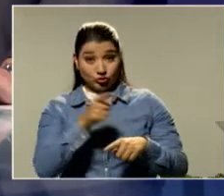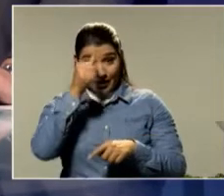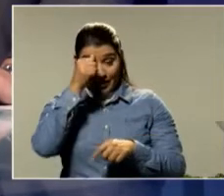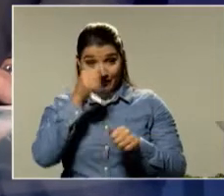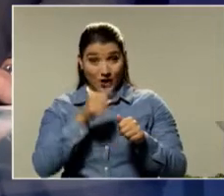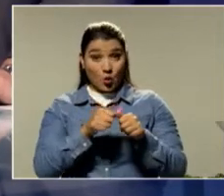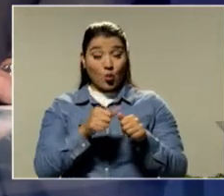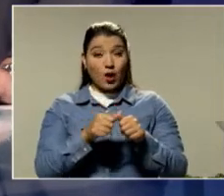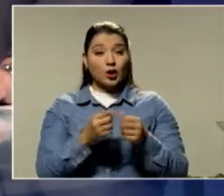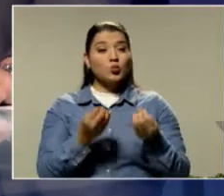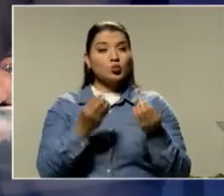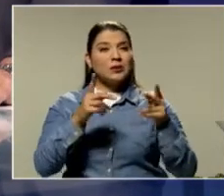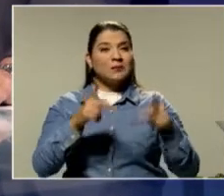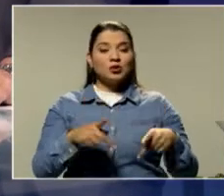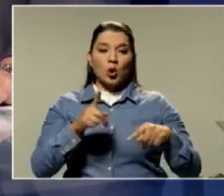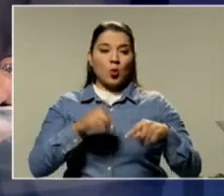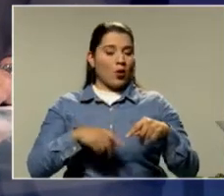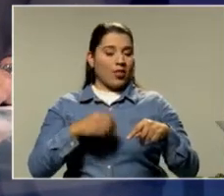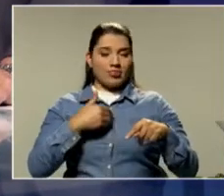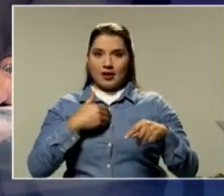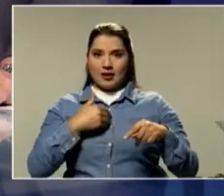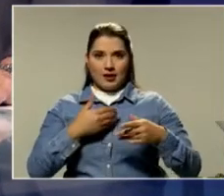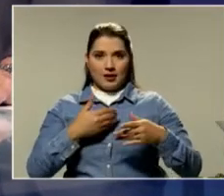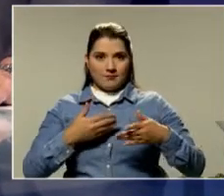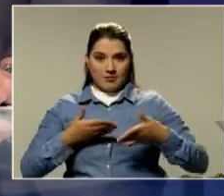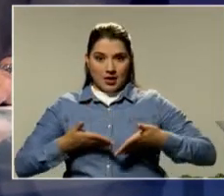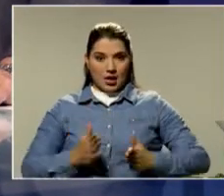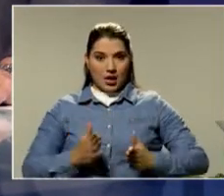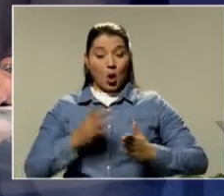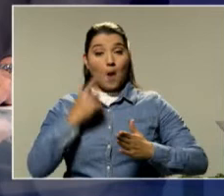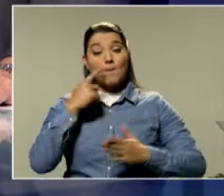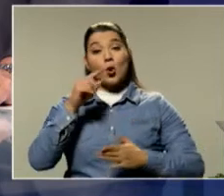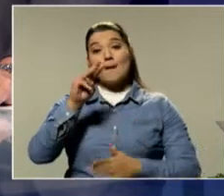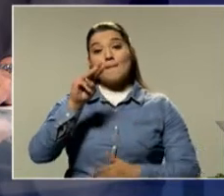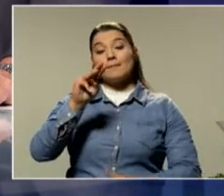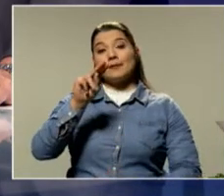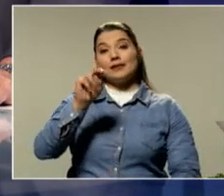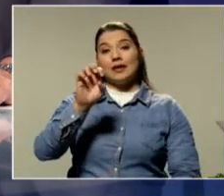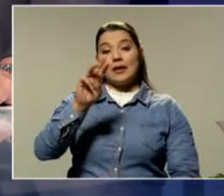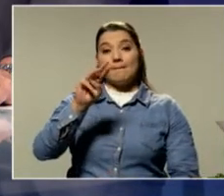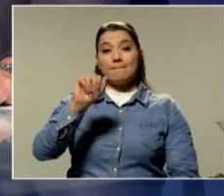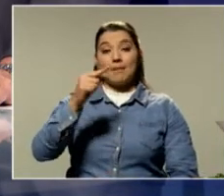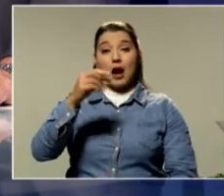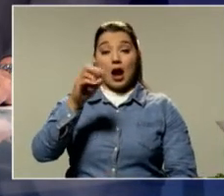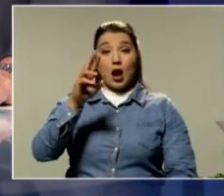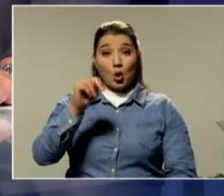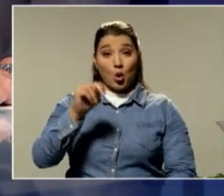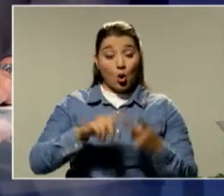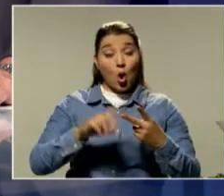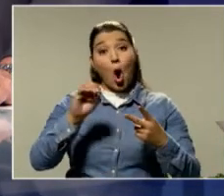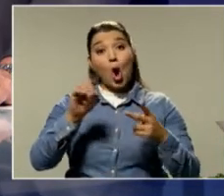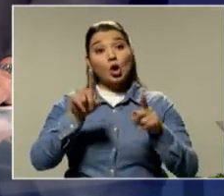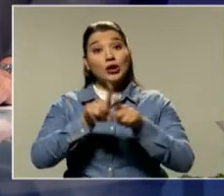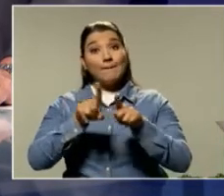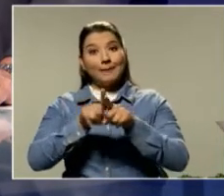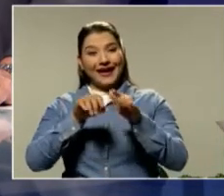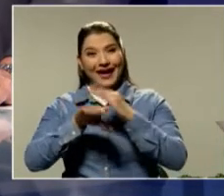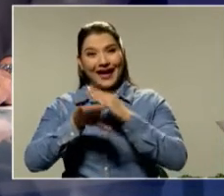del Nemagón, uh-huh. La contaminación de acueductos públicos en el Cairo, de Siquirres, y los vómitos y